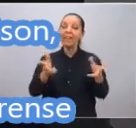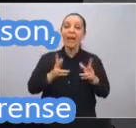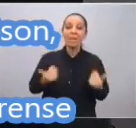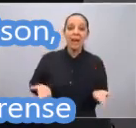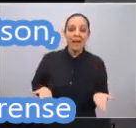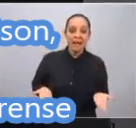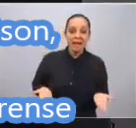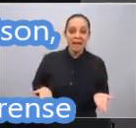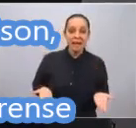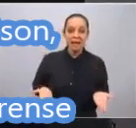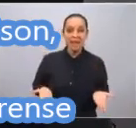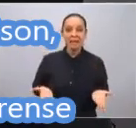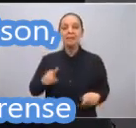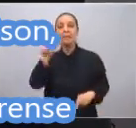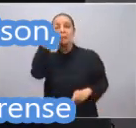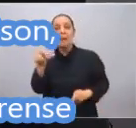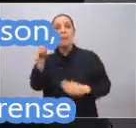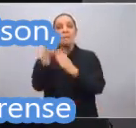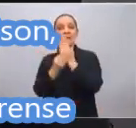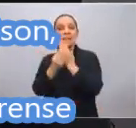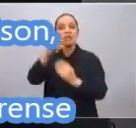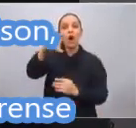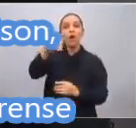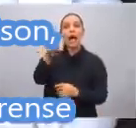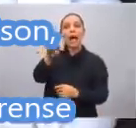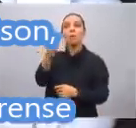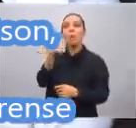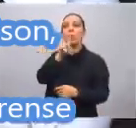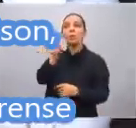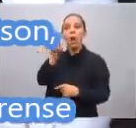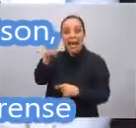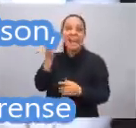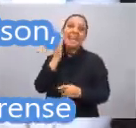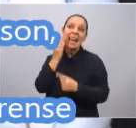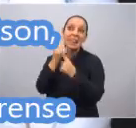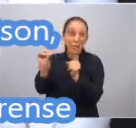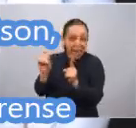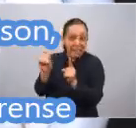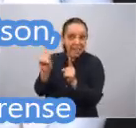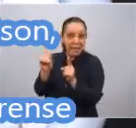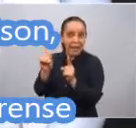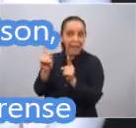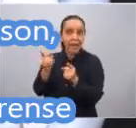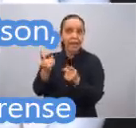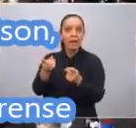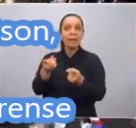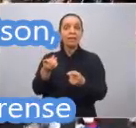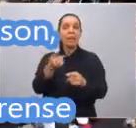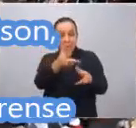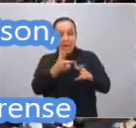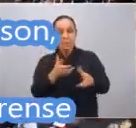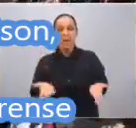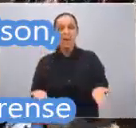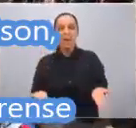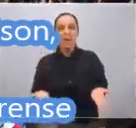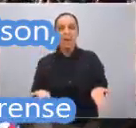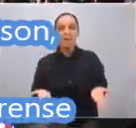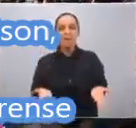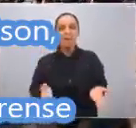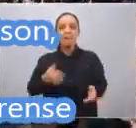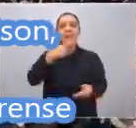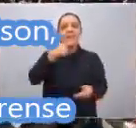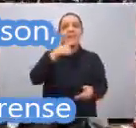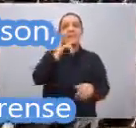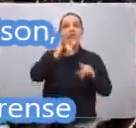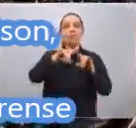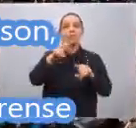Díganme si el ministro Caputo es algo distinto. Díganme si